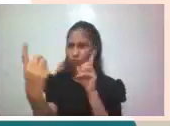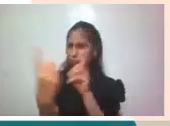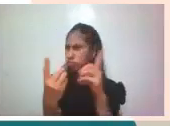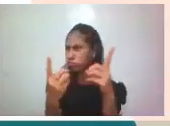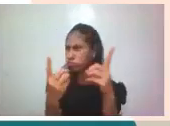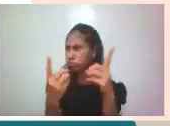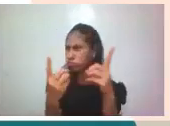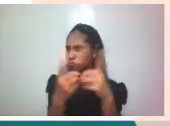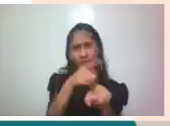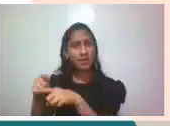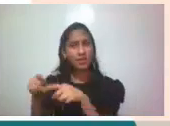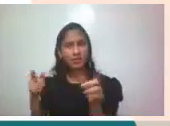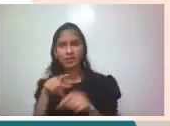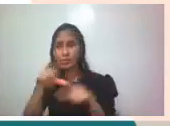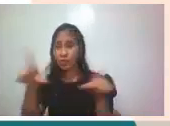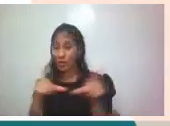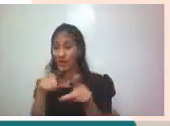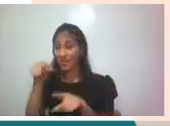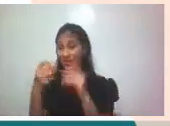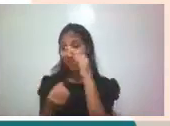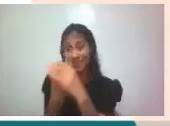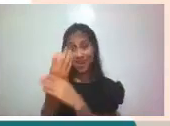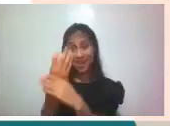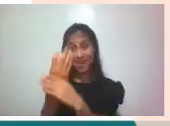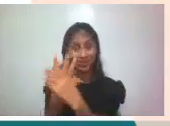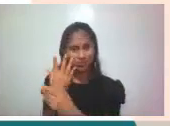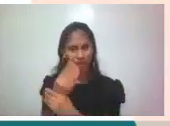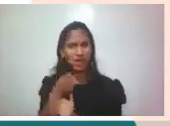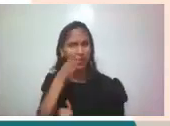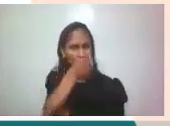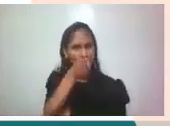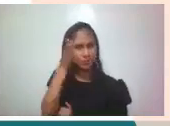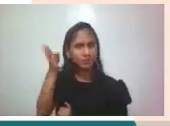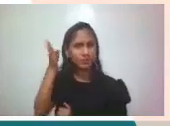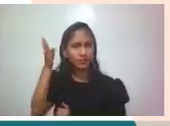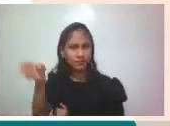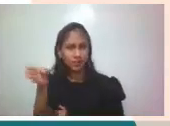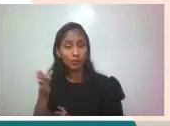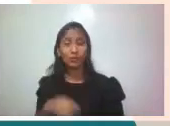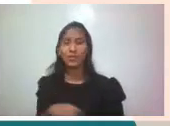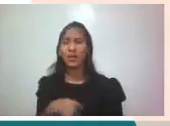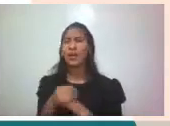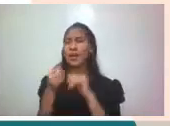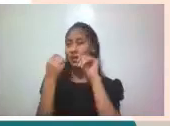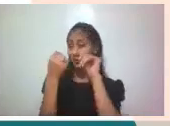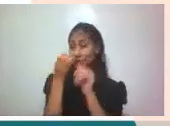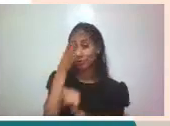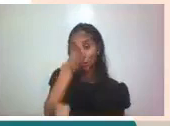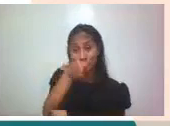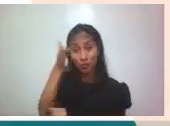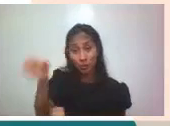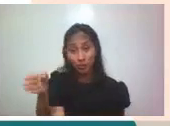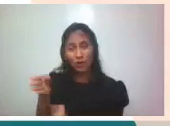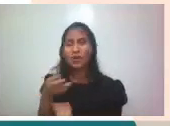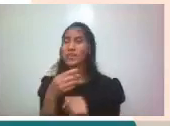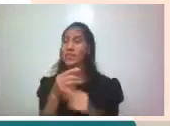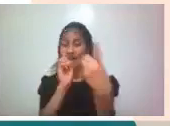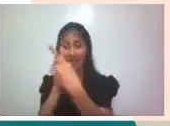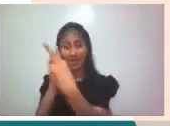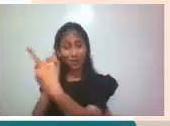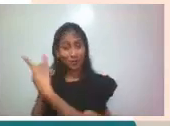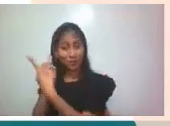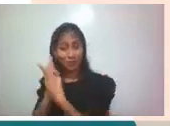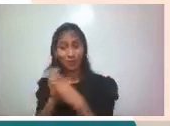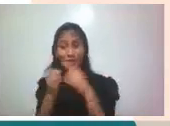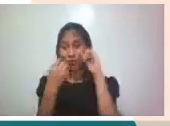en el departamento de Arequipa. Hemos llegado a 81 personas de los pueblos indígenas originarios